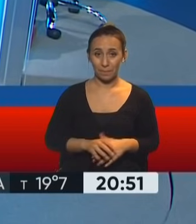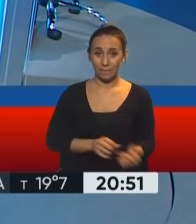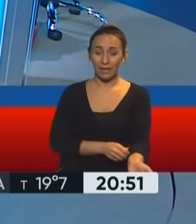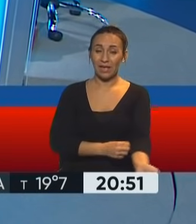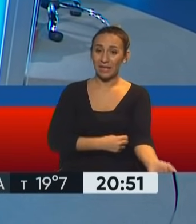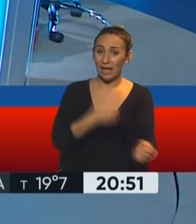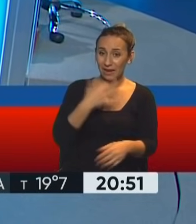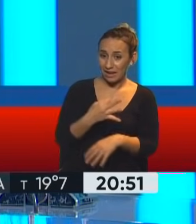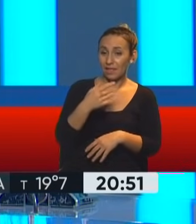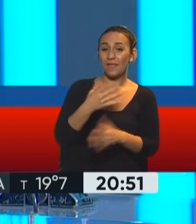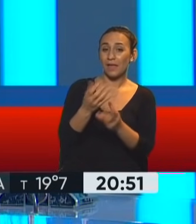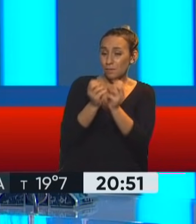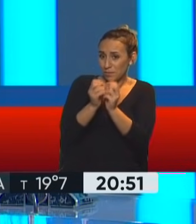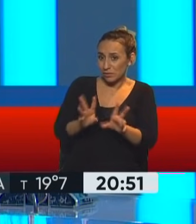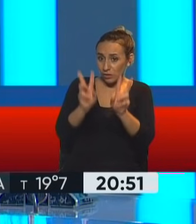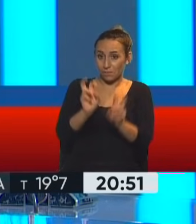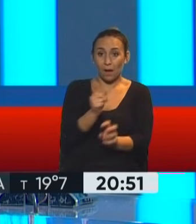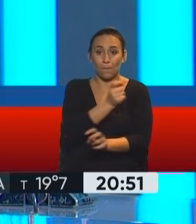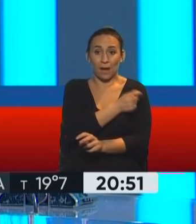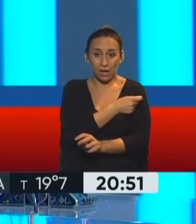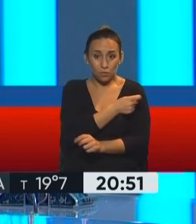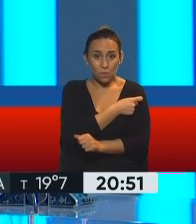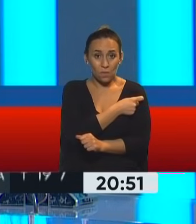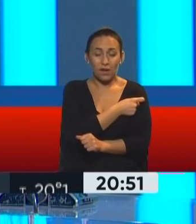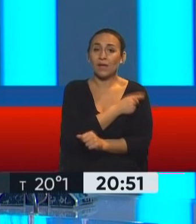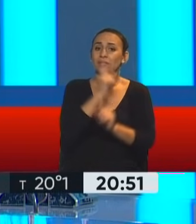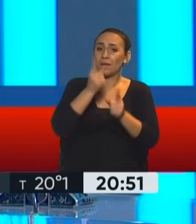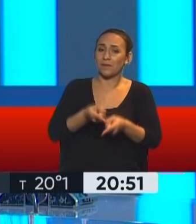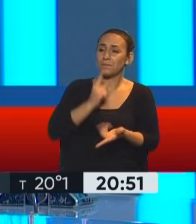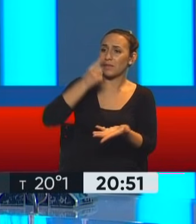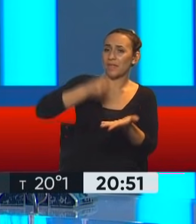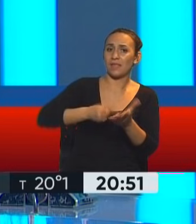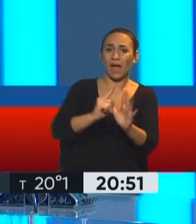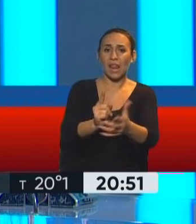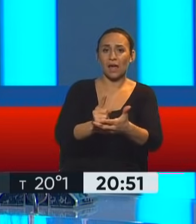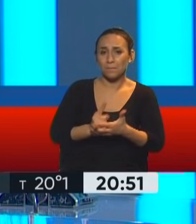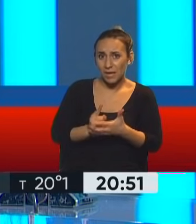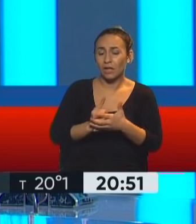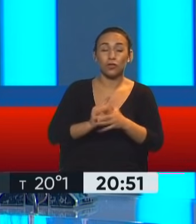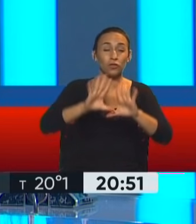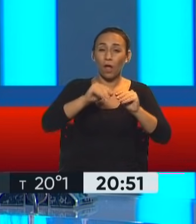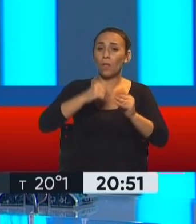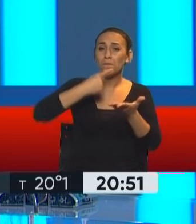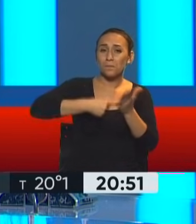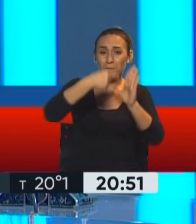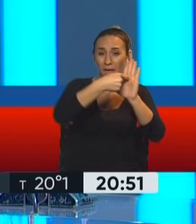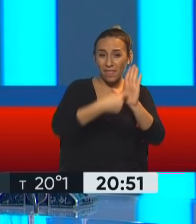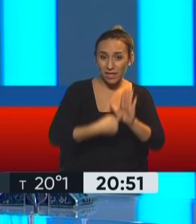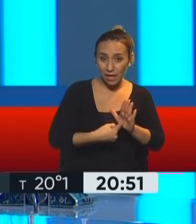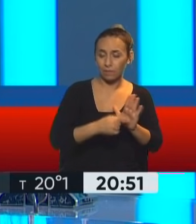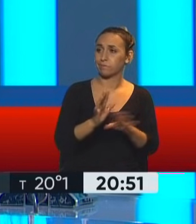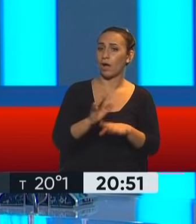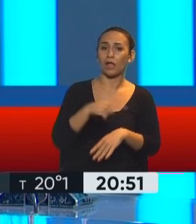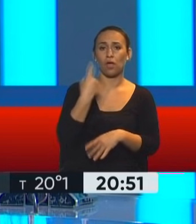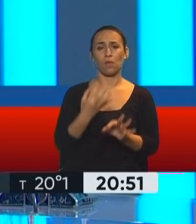minuto desde las vacunas, chicos, desde la vacuna, desde el aislamiento, todas las medidas sanitarias fueron politizadas y debatidas. O sea, ahora somos todos infectólogos,